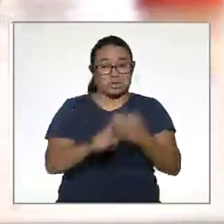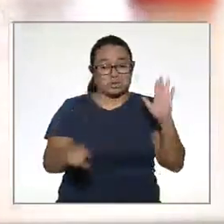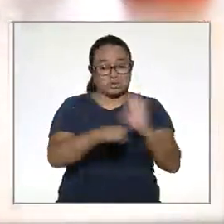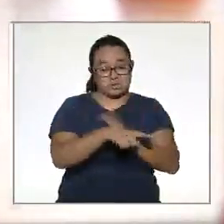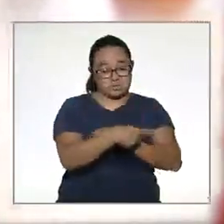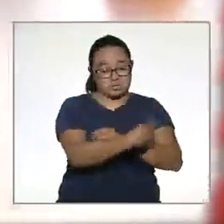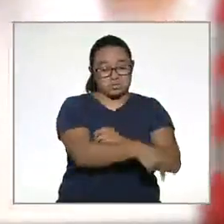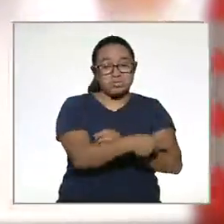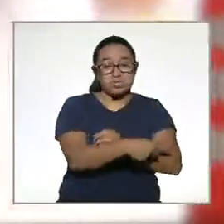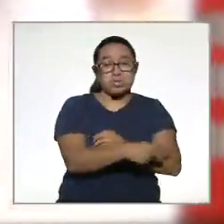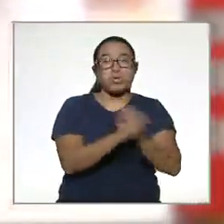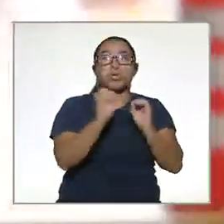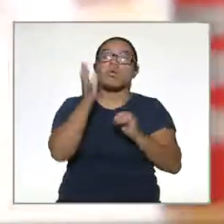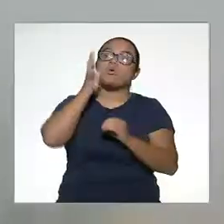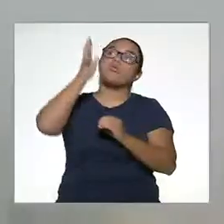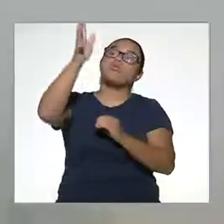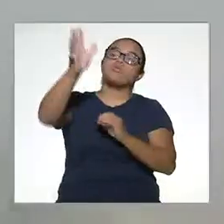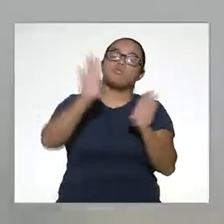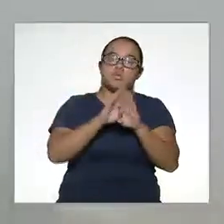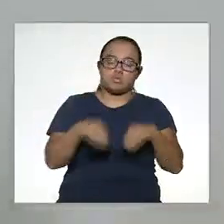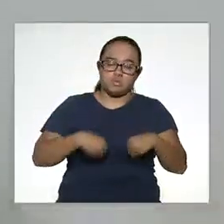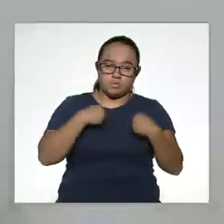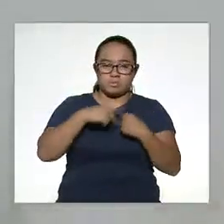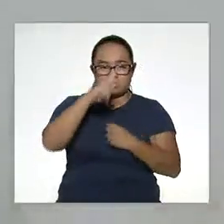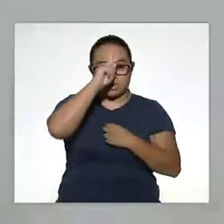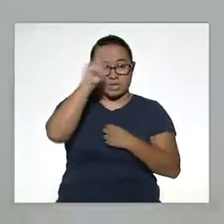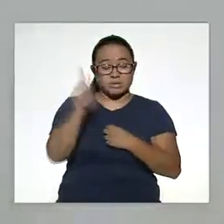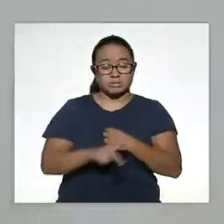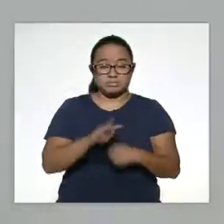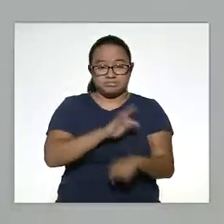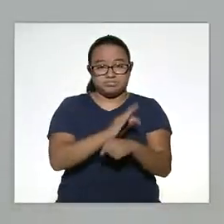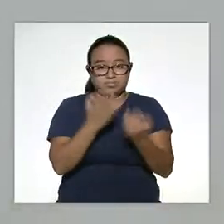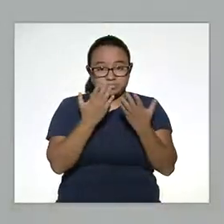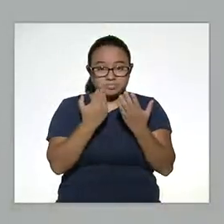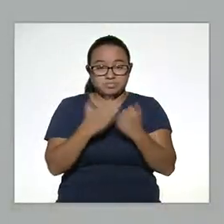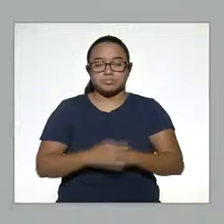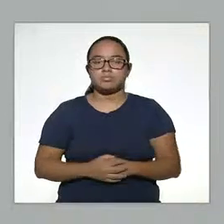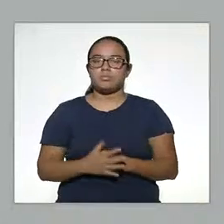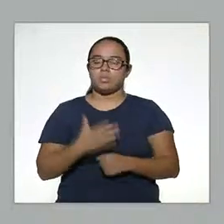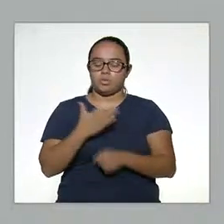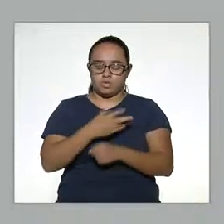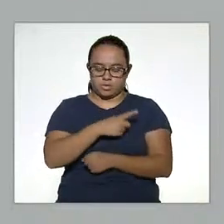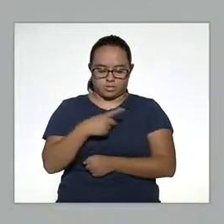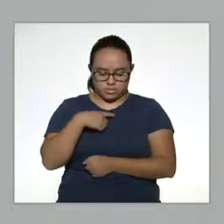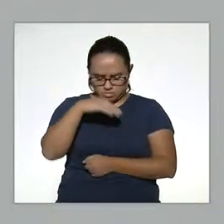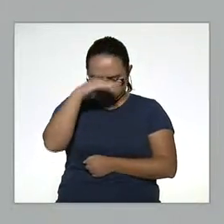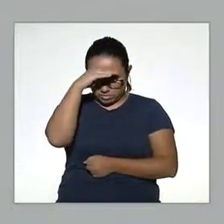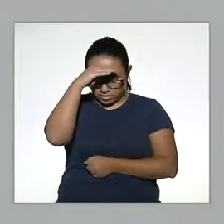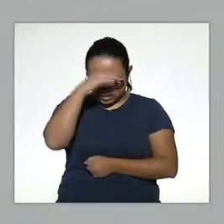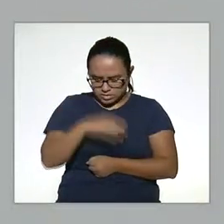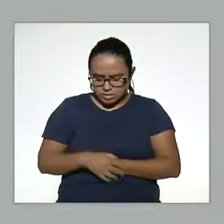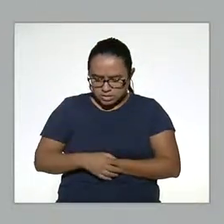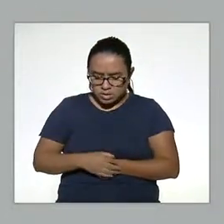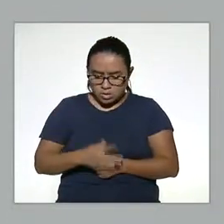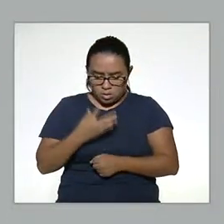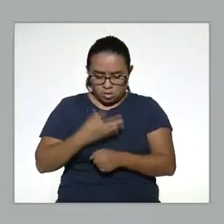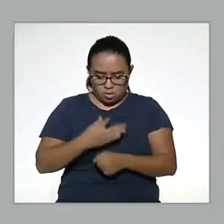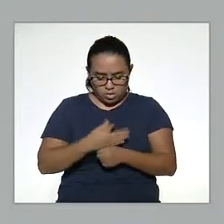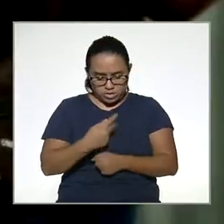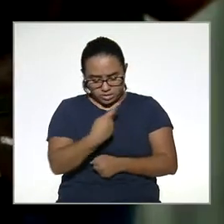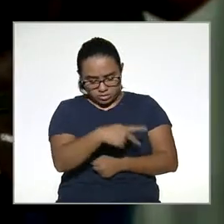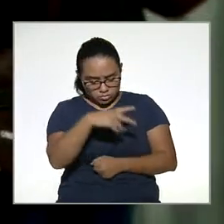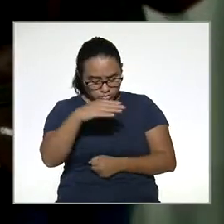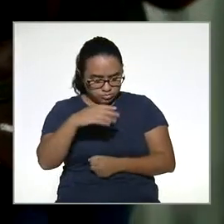él y su vida futura. En este contexto, la interrogante obligada es ¿qué efectos ha tenido para la